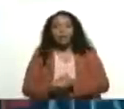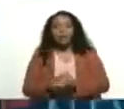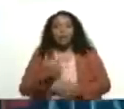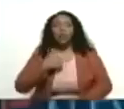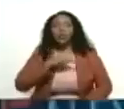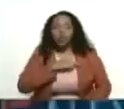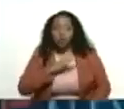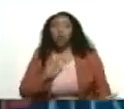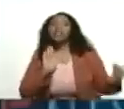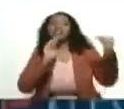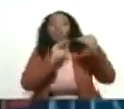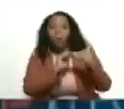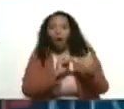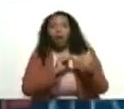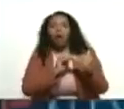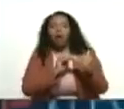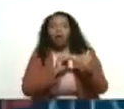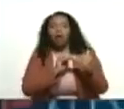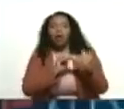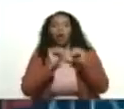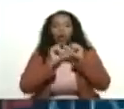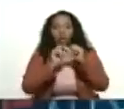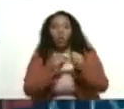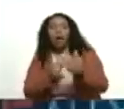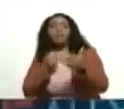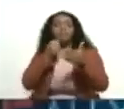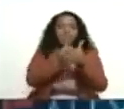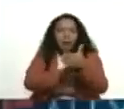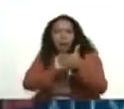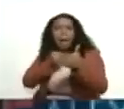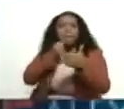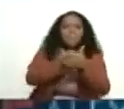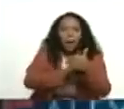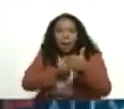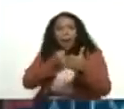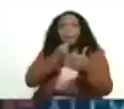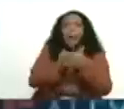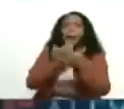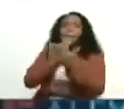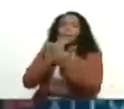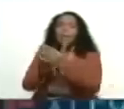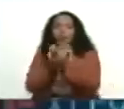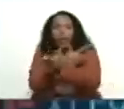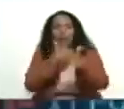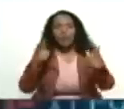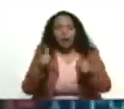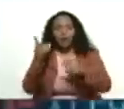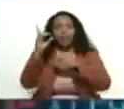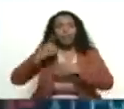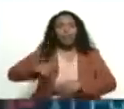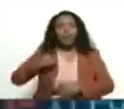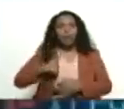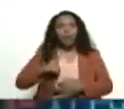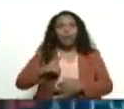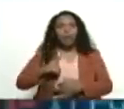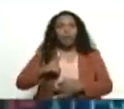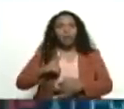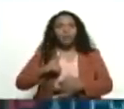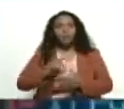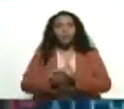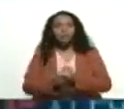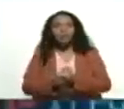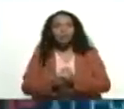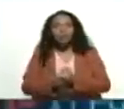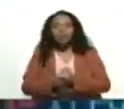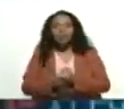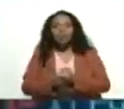Nosotros estamos obligados a seguir ese ejemplo, a que no pase un solo día sin que digamos libertad para Alex